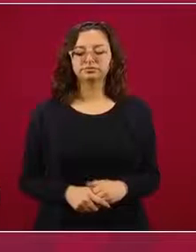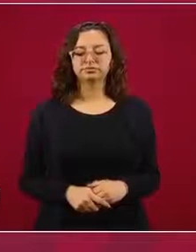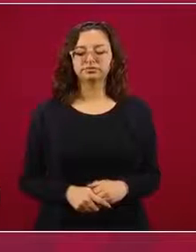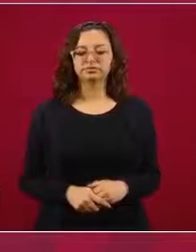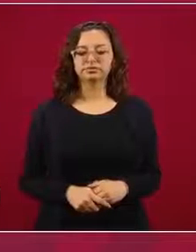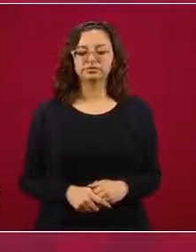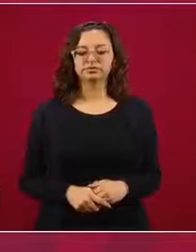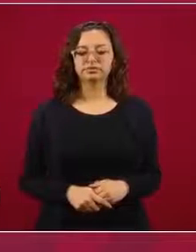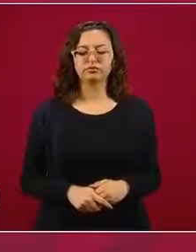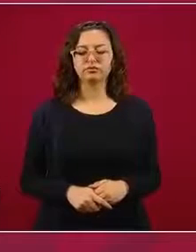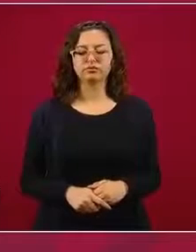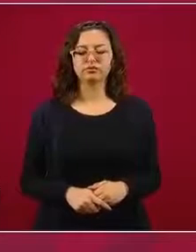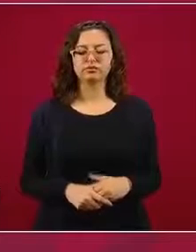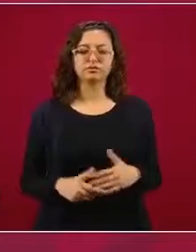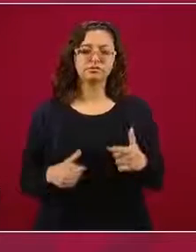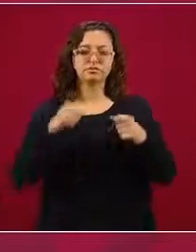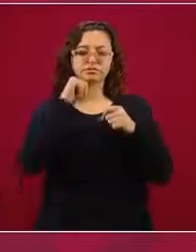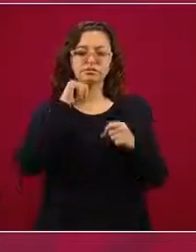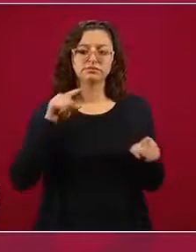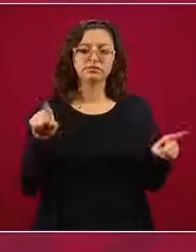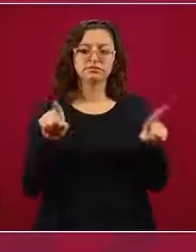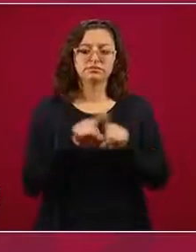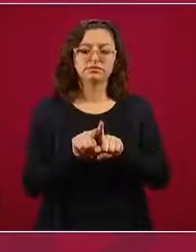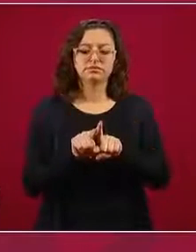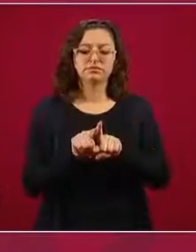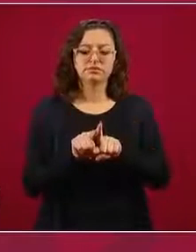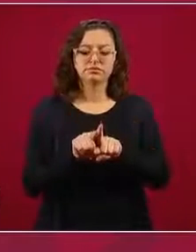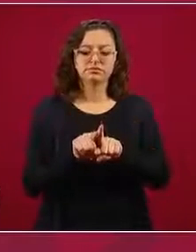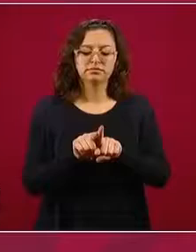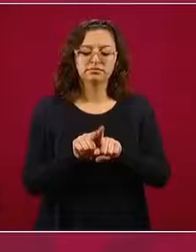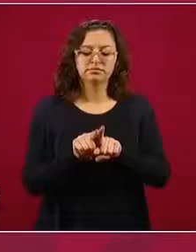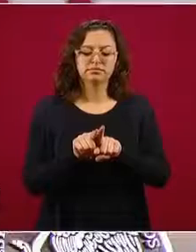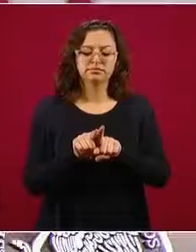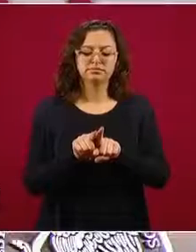Desde luego también en el sector